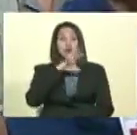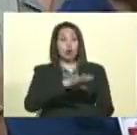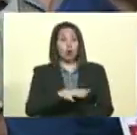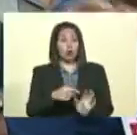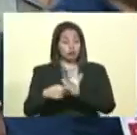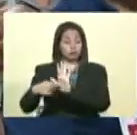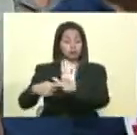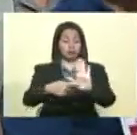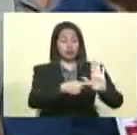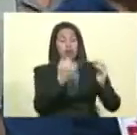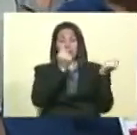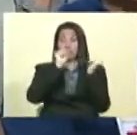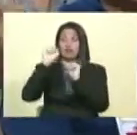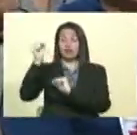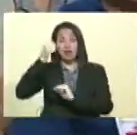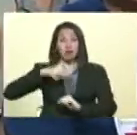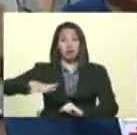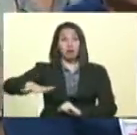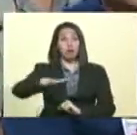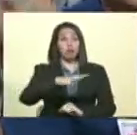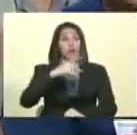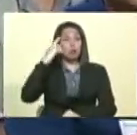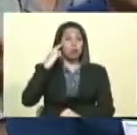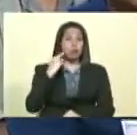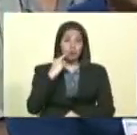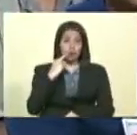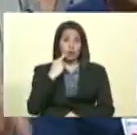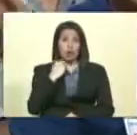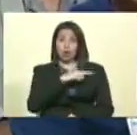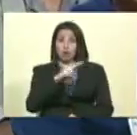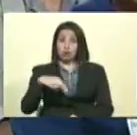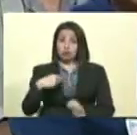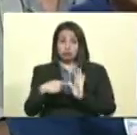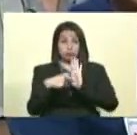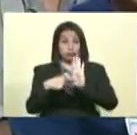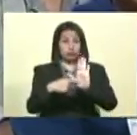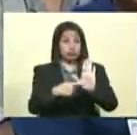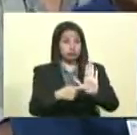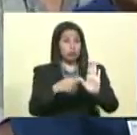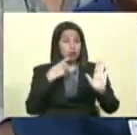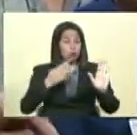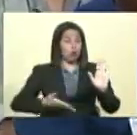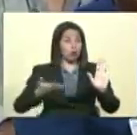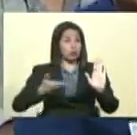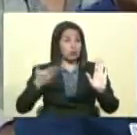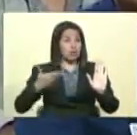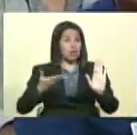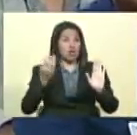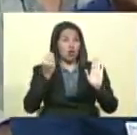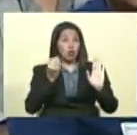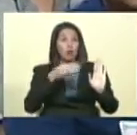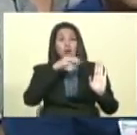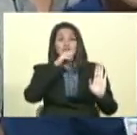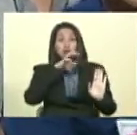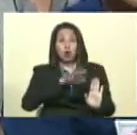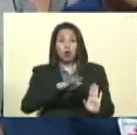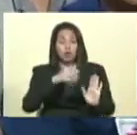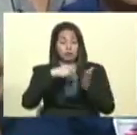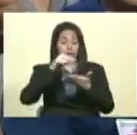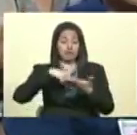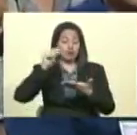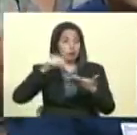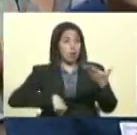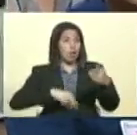para defender el pueblo de Bolívar. Y por eso nosotros queremos recargar el contenido histórico que tiene esta contratación